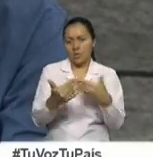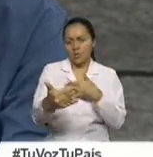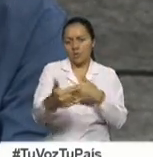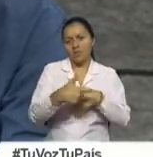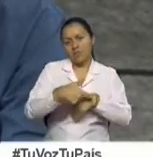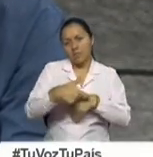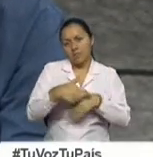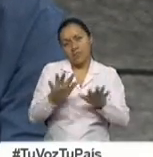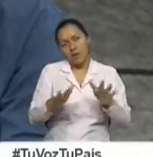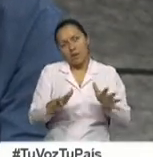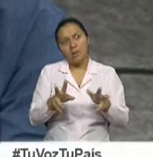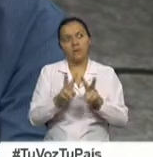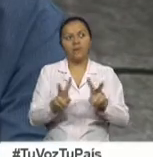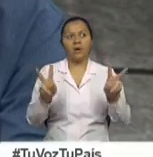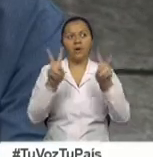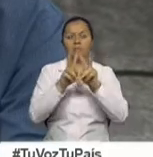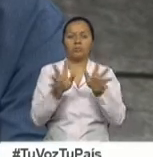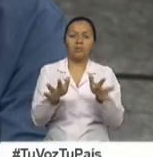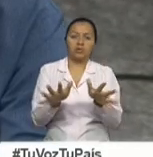por lo menos.